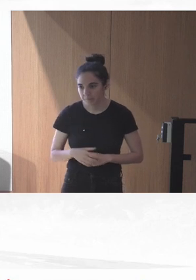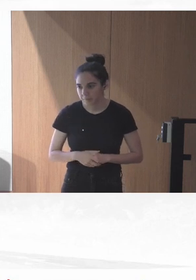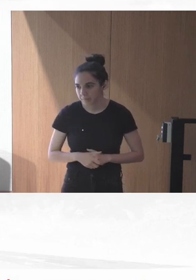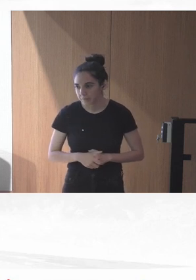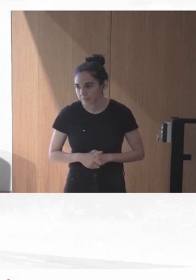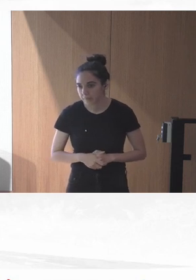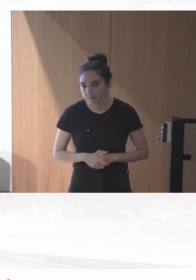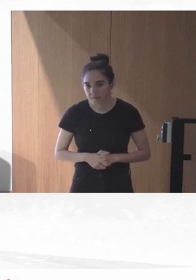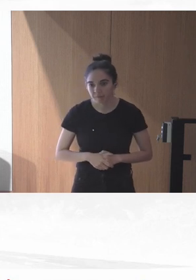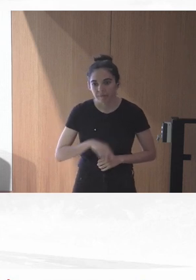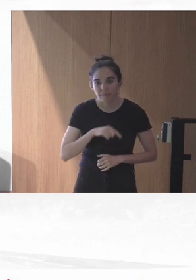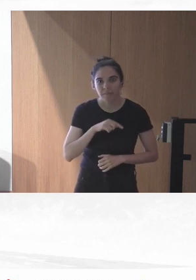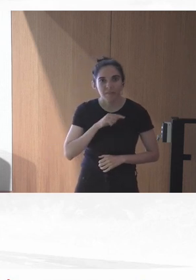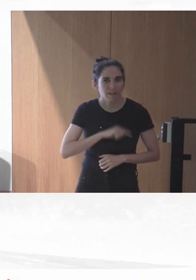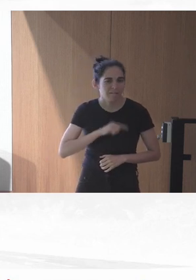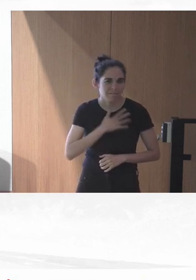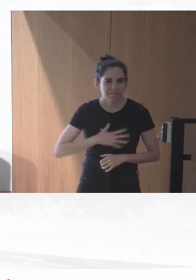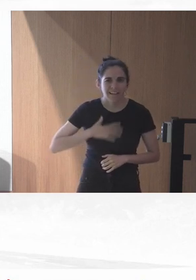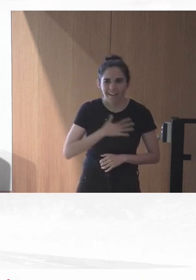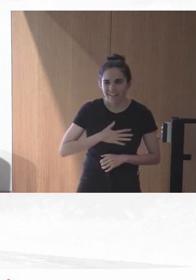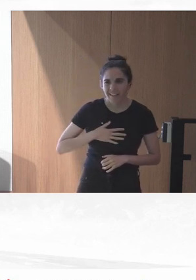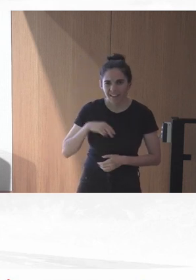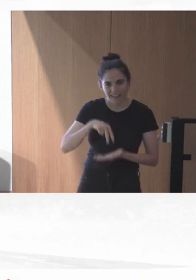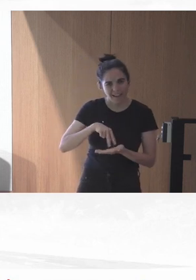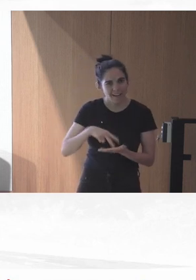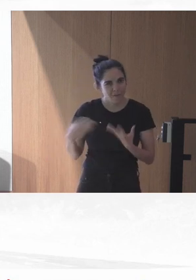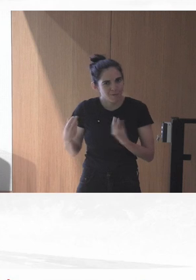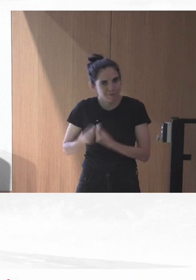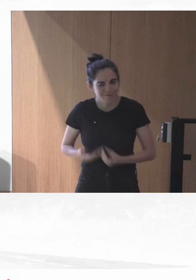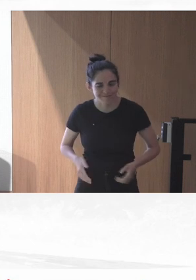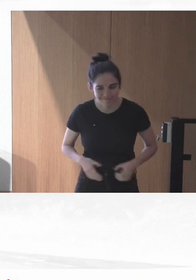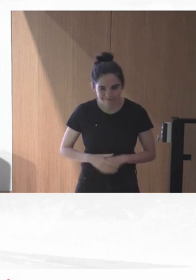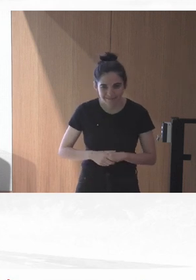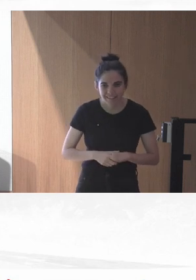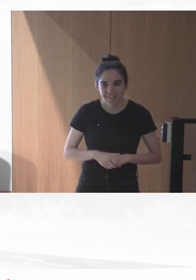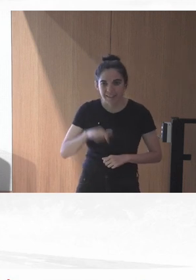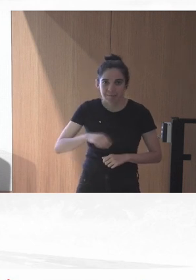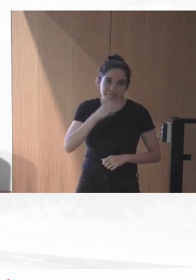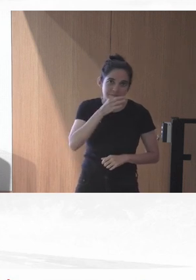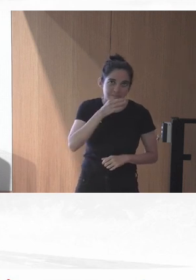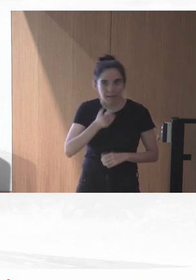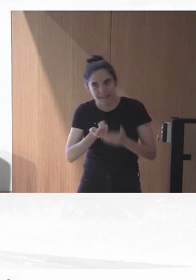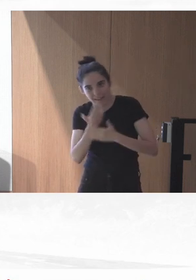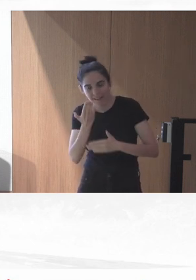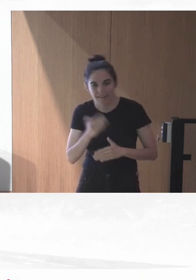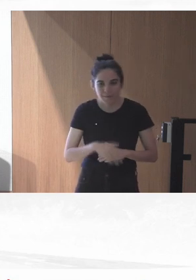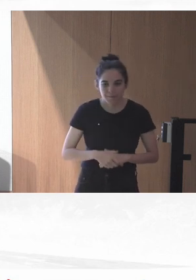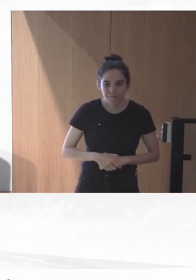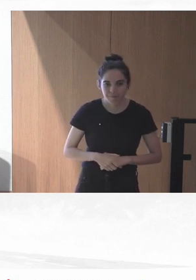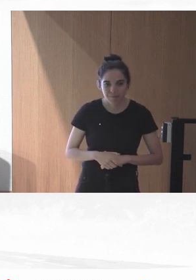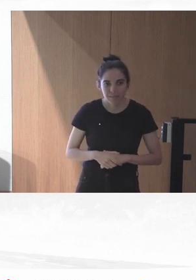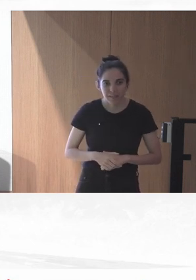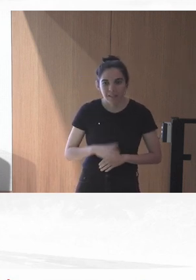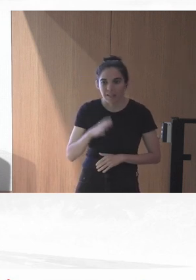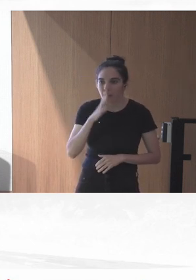Me siento estupendamente de estar aquí contigo esta tarde, esta mañana, porque esta